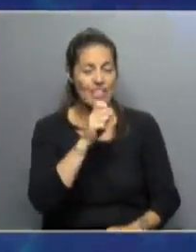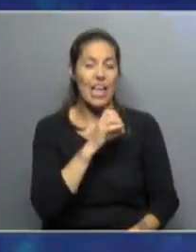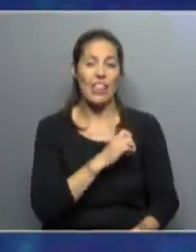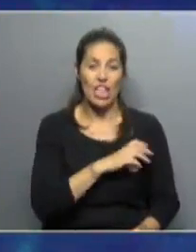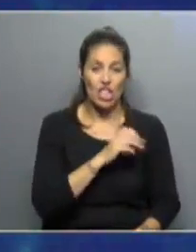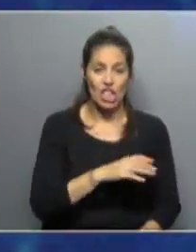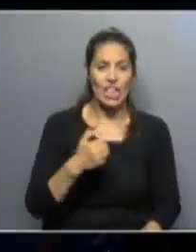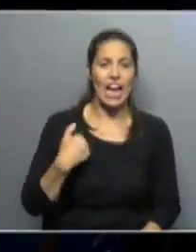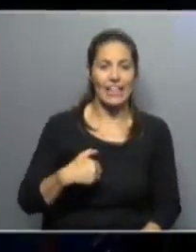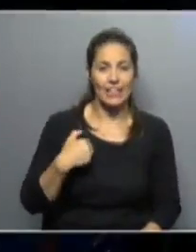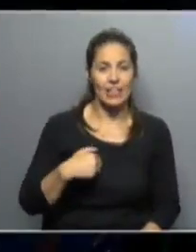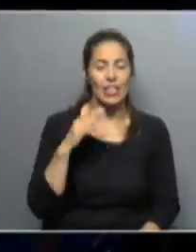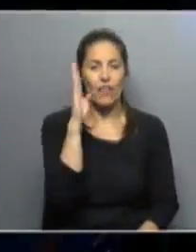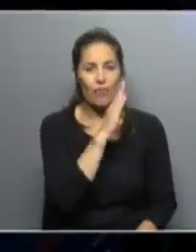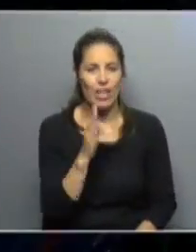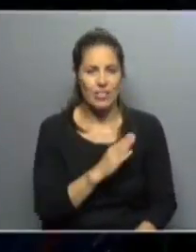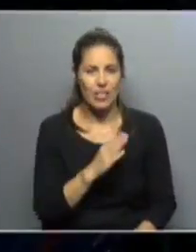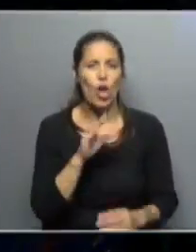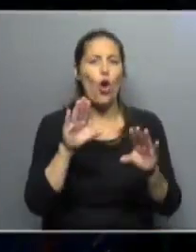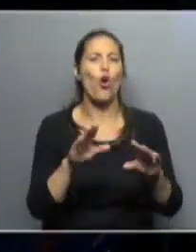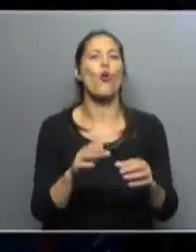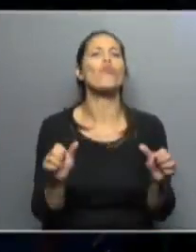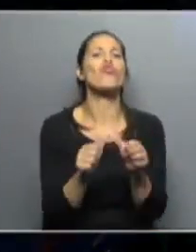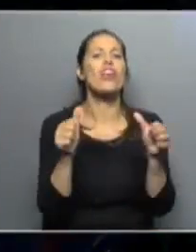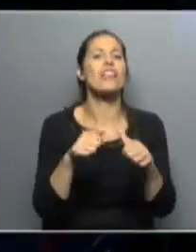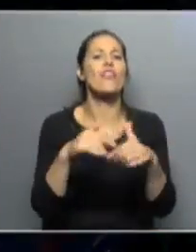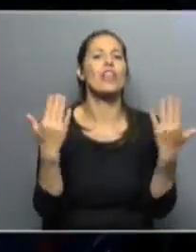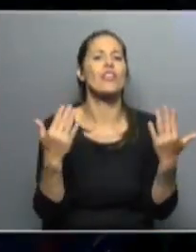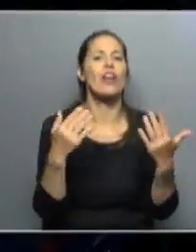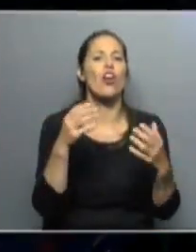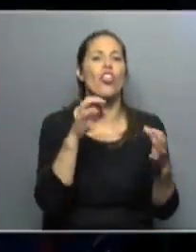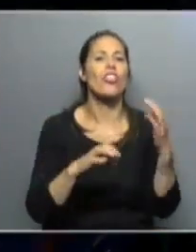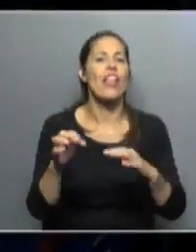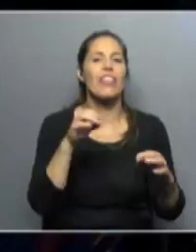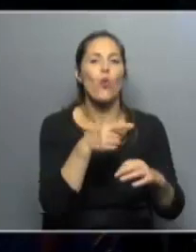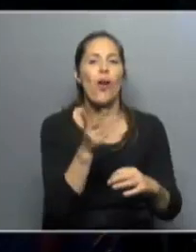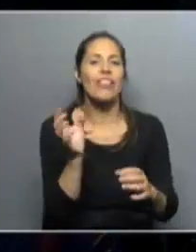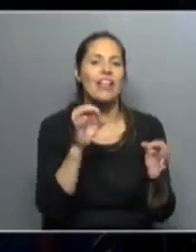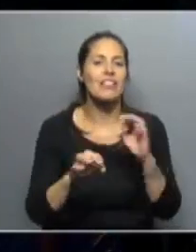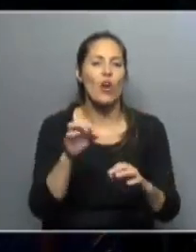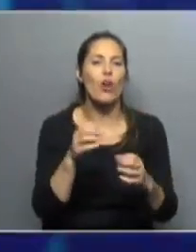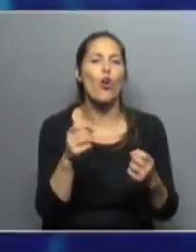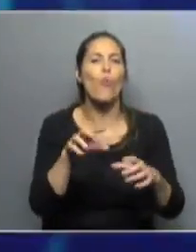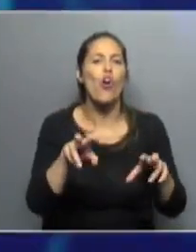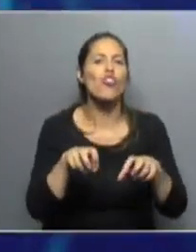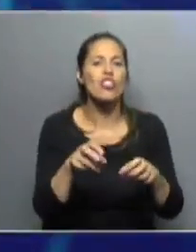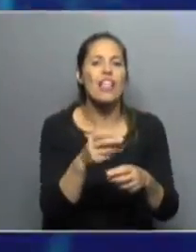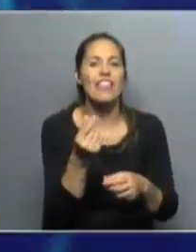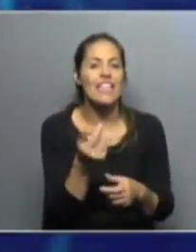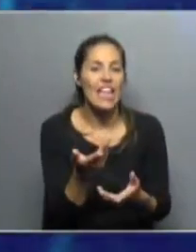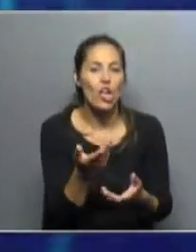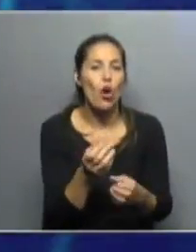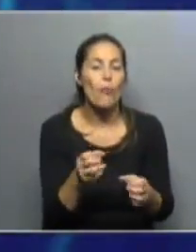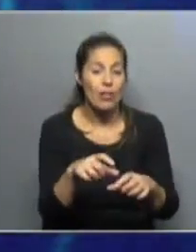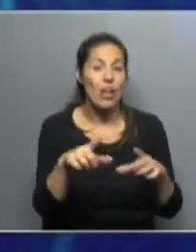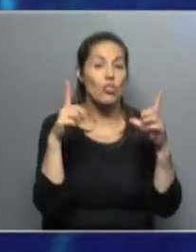de Argentina, de Brasil. ¿Cómo es que se hace este festival con tantas obras? ¿Cómo se consigue el dinero? ¿Cómo? Porque realmente